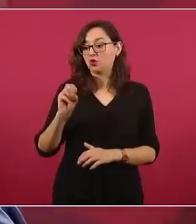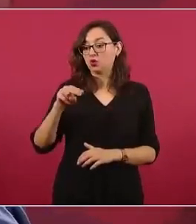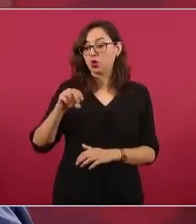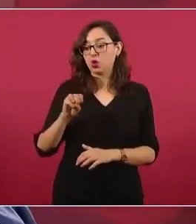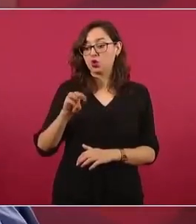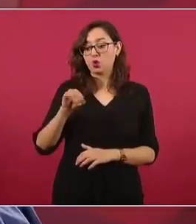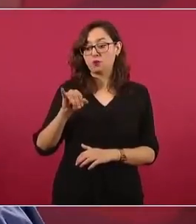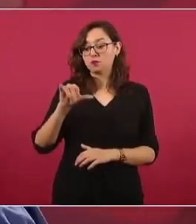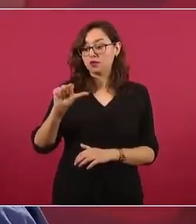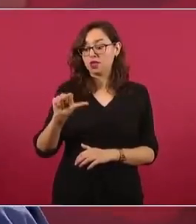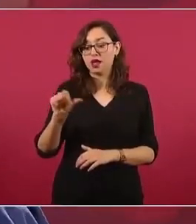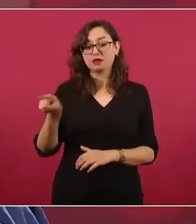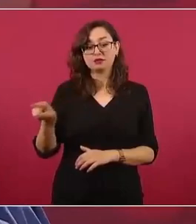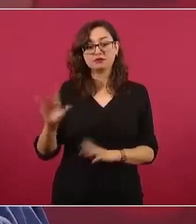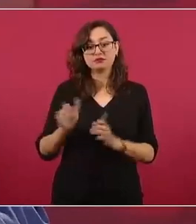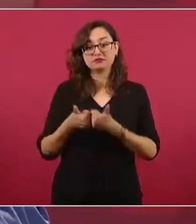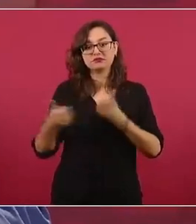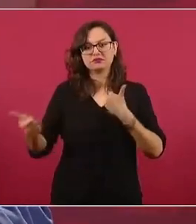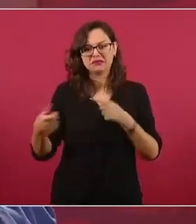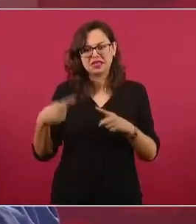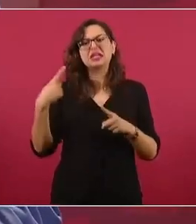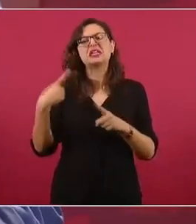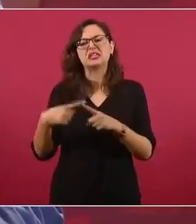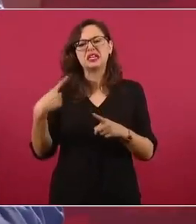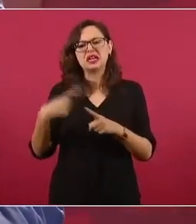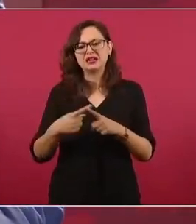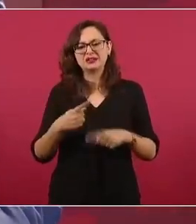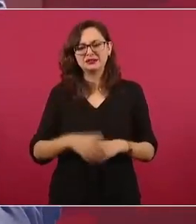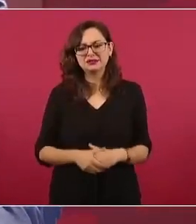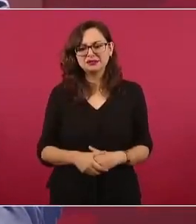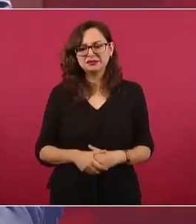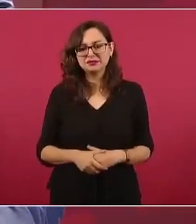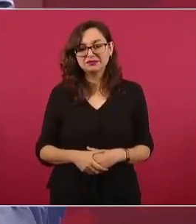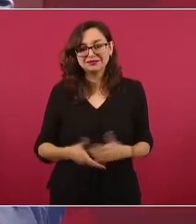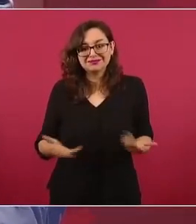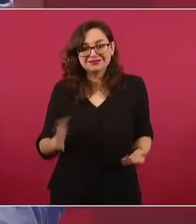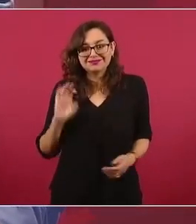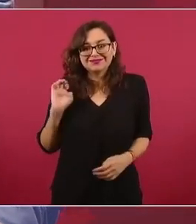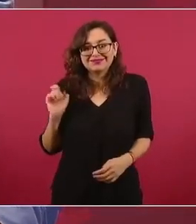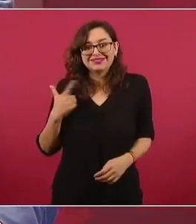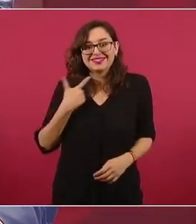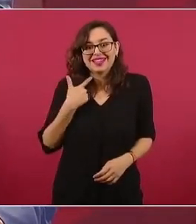los órganos autónomos que fueron creando para dejar